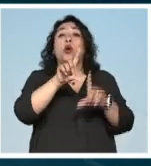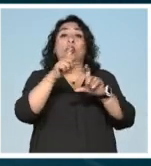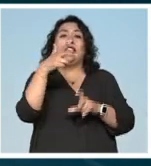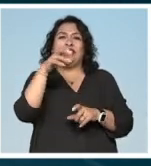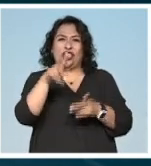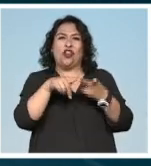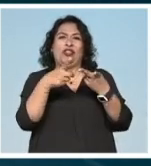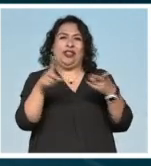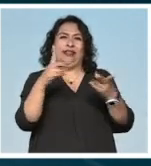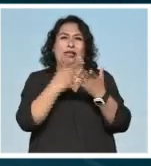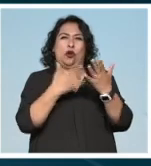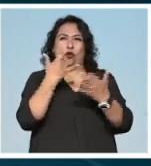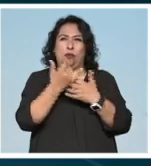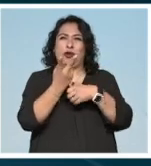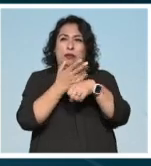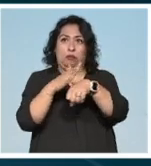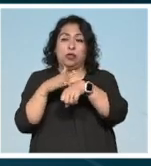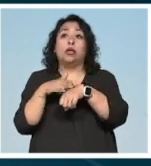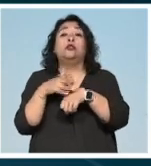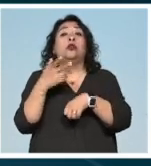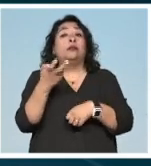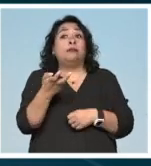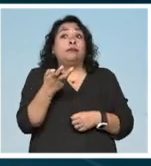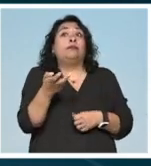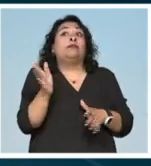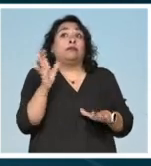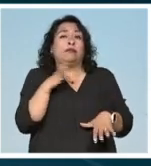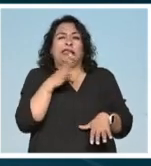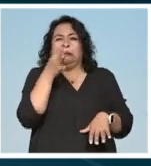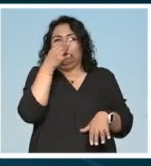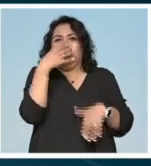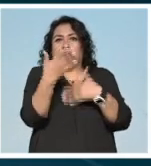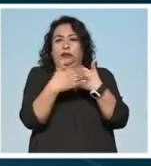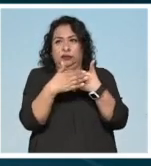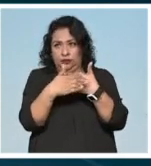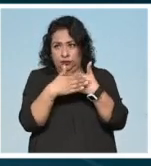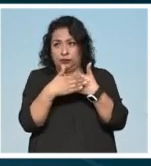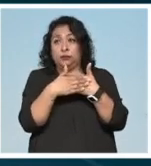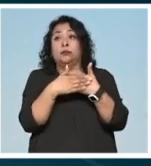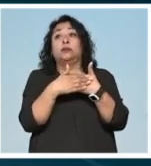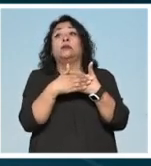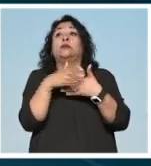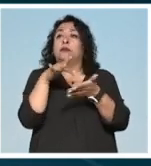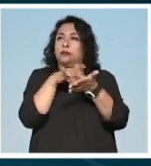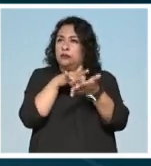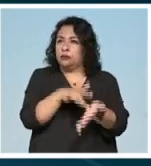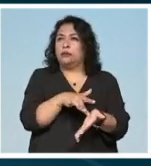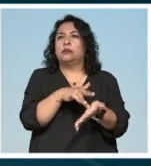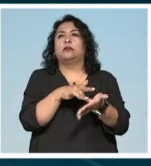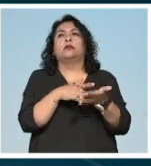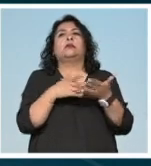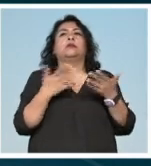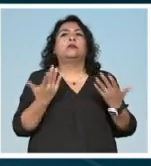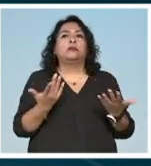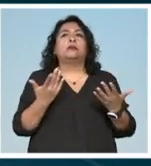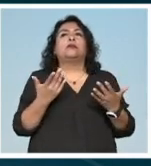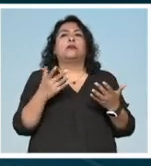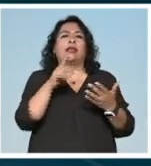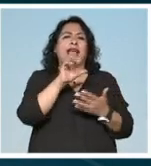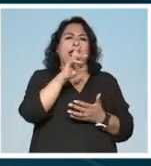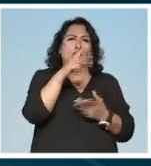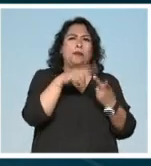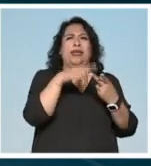desarrollo de proyectos, convocatoria que, por cierto, estamos por lanzar, y que apoya desde el argumento,